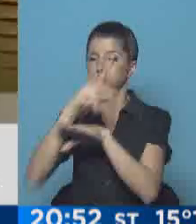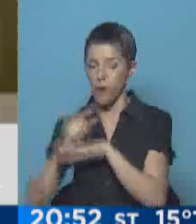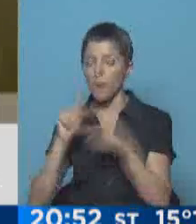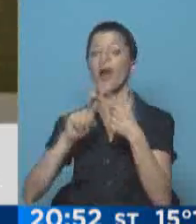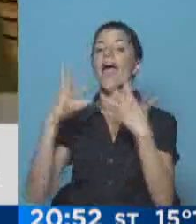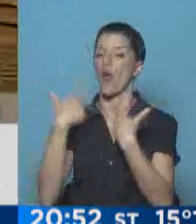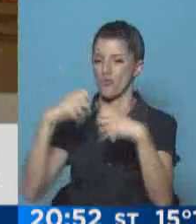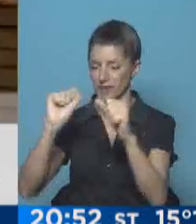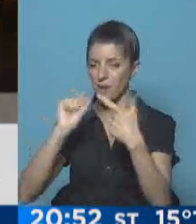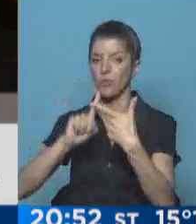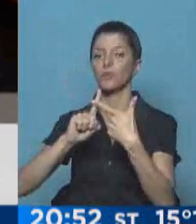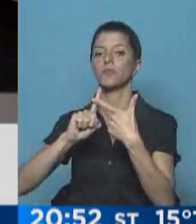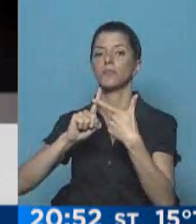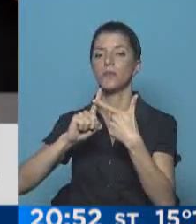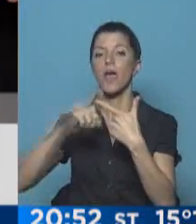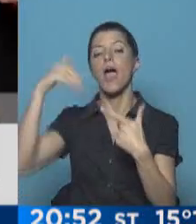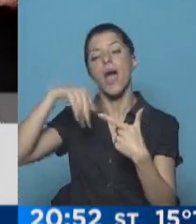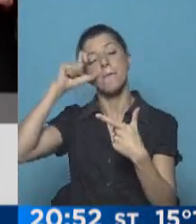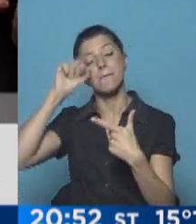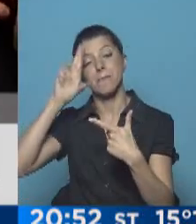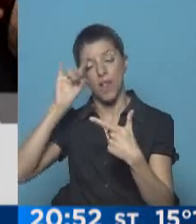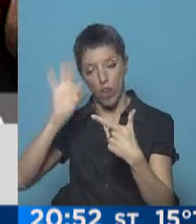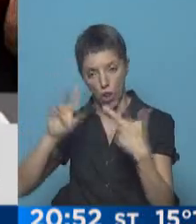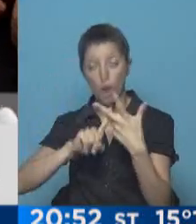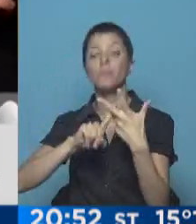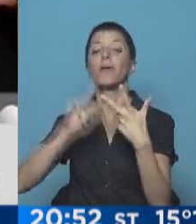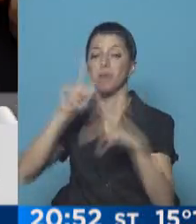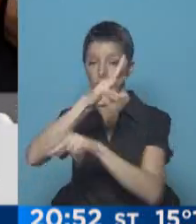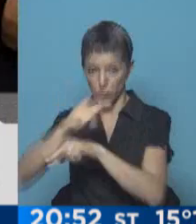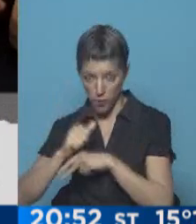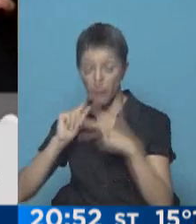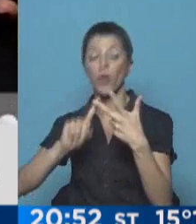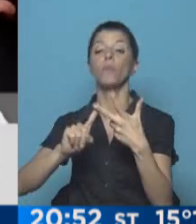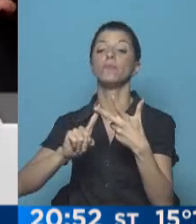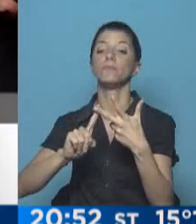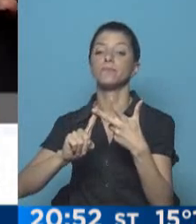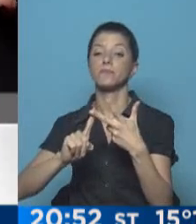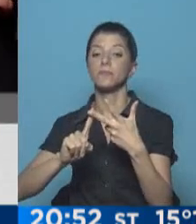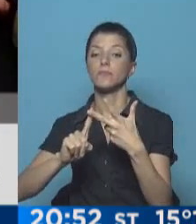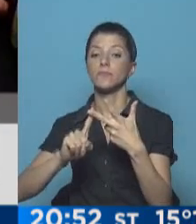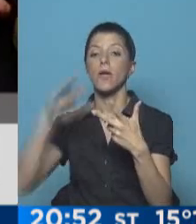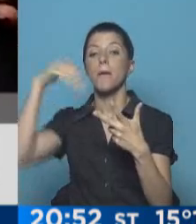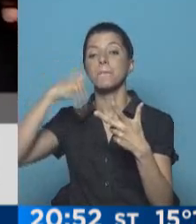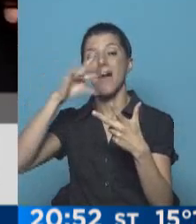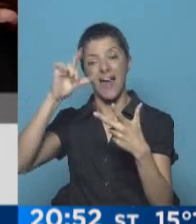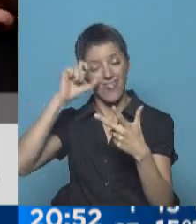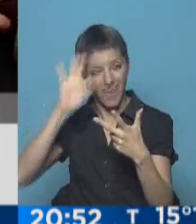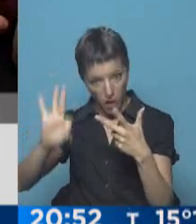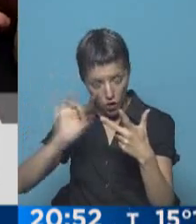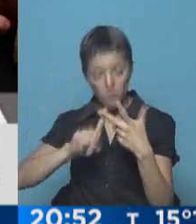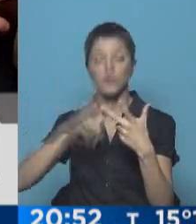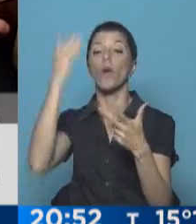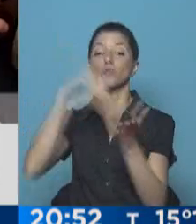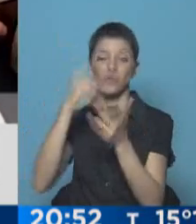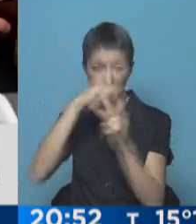Apareció Abelino Tamargo robándole 25 millones de pesos a la ciudad y nadie dijo nada. Apareció Eduardo Madeo robándole 4 millones y medio a la